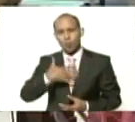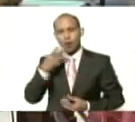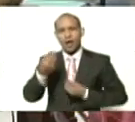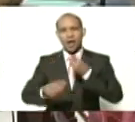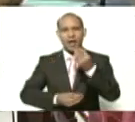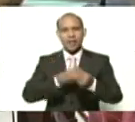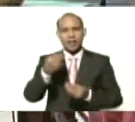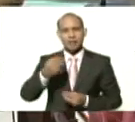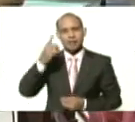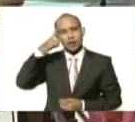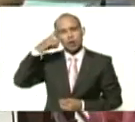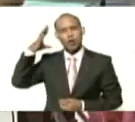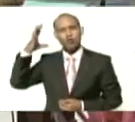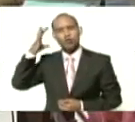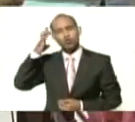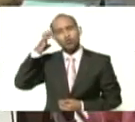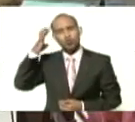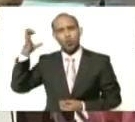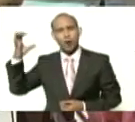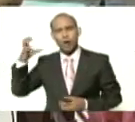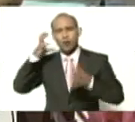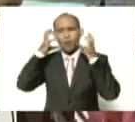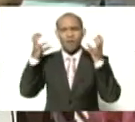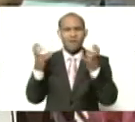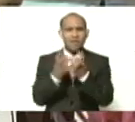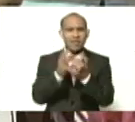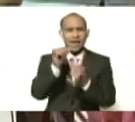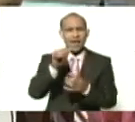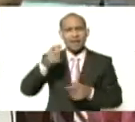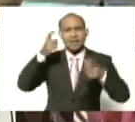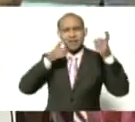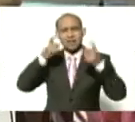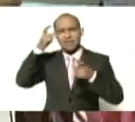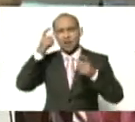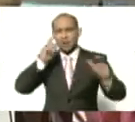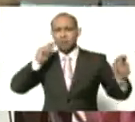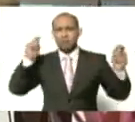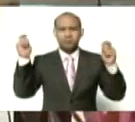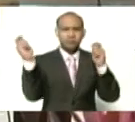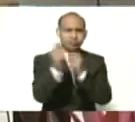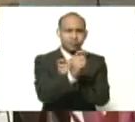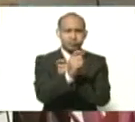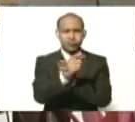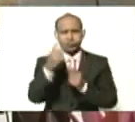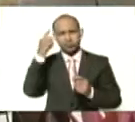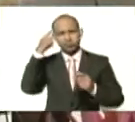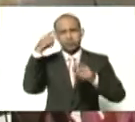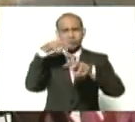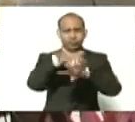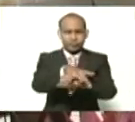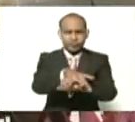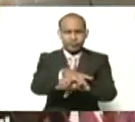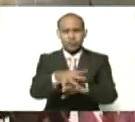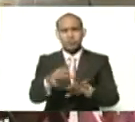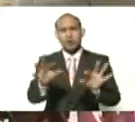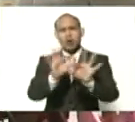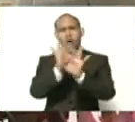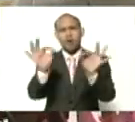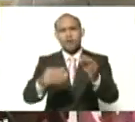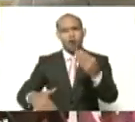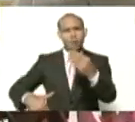de Fidel y Chávez de convertir el convenio integral en un modelo